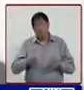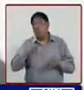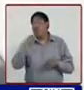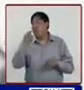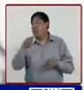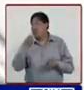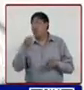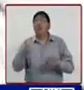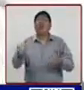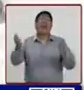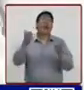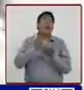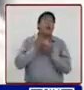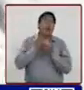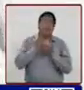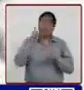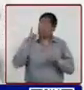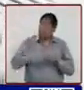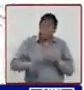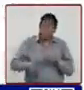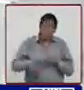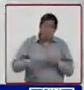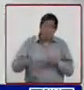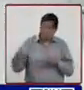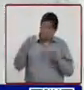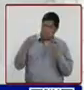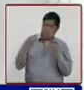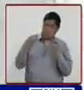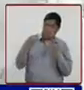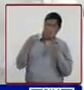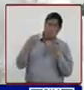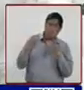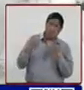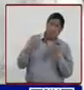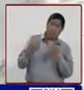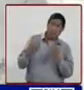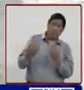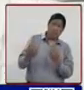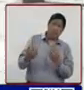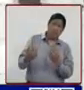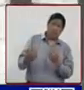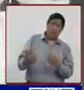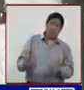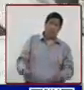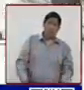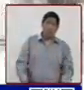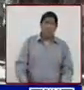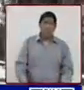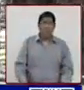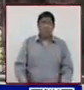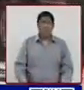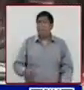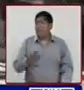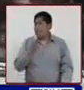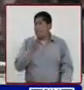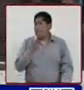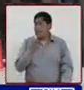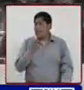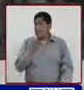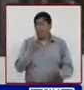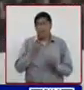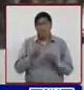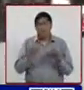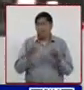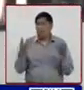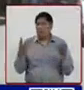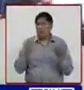dice, ayúdenos, pero no puedo porque a mí también corro riesgo de que me hagan algo. La delincuencia corre en